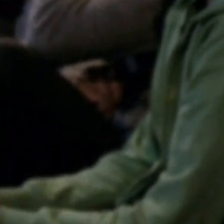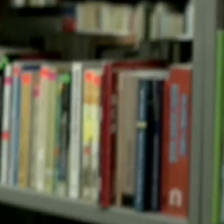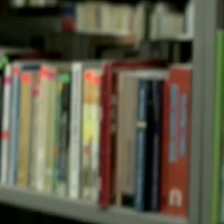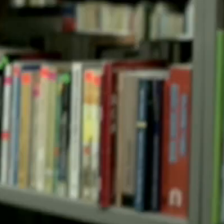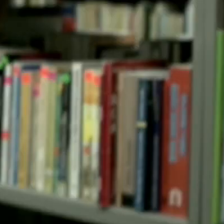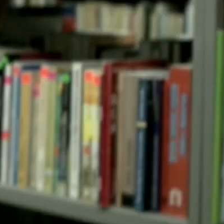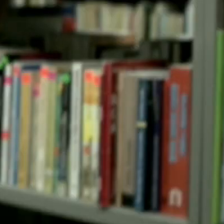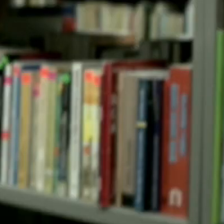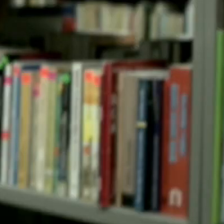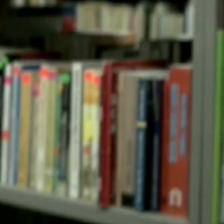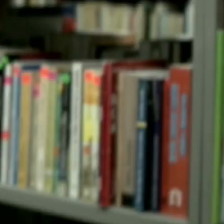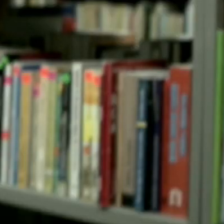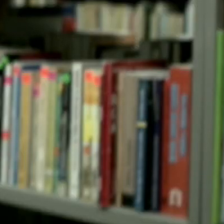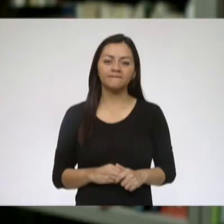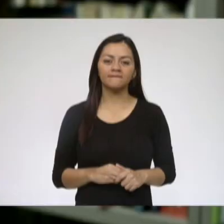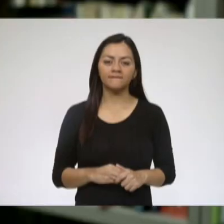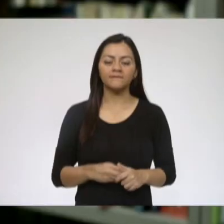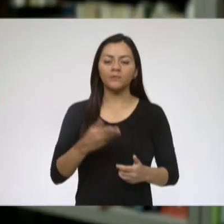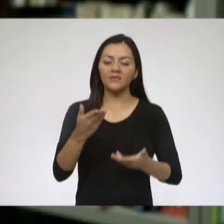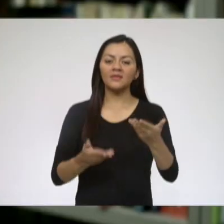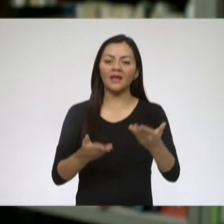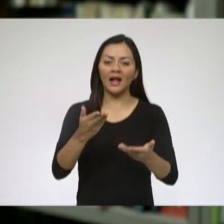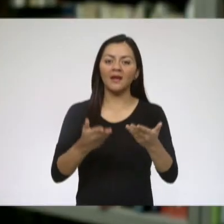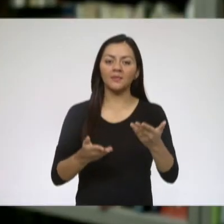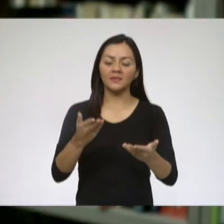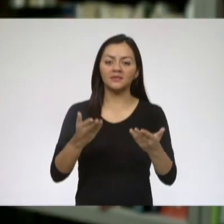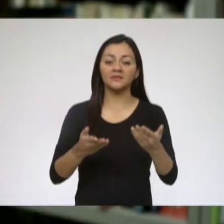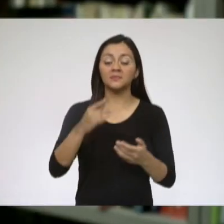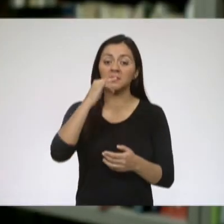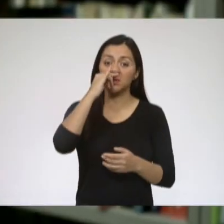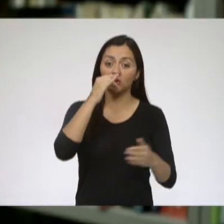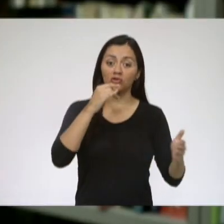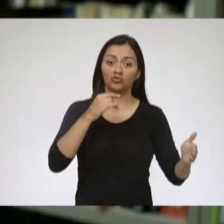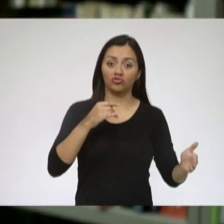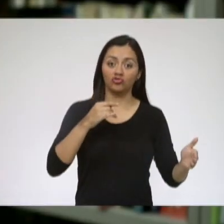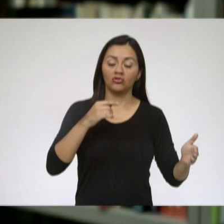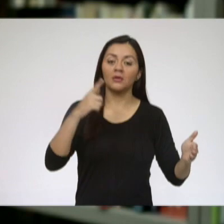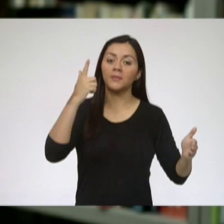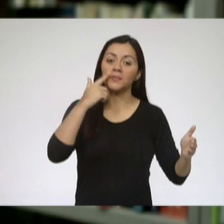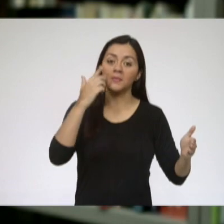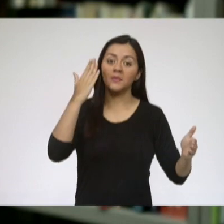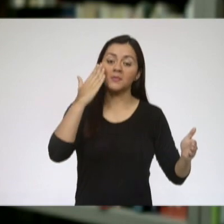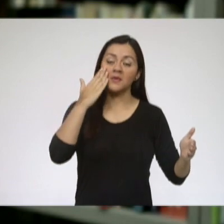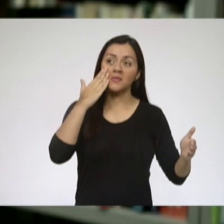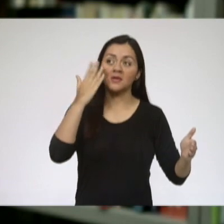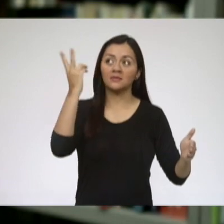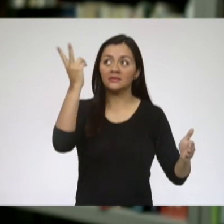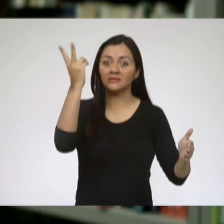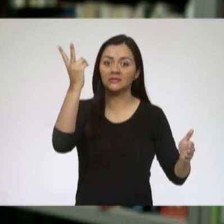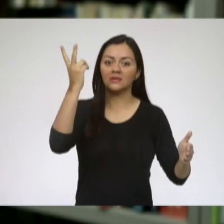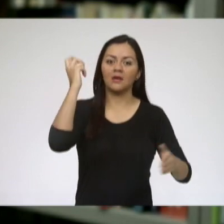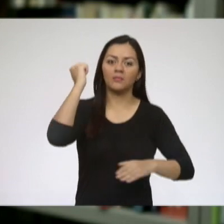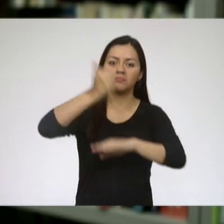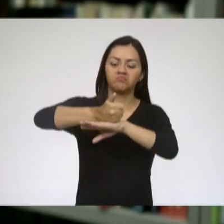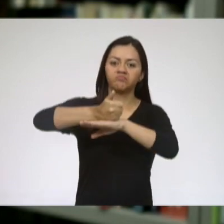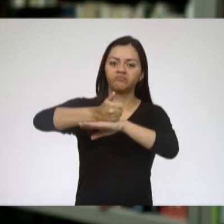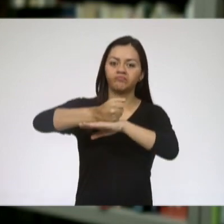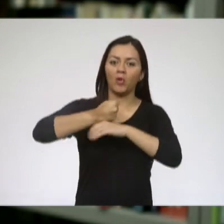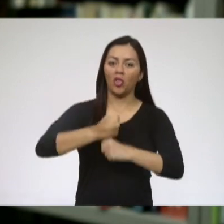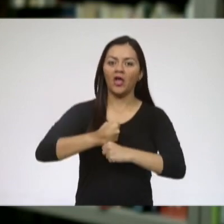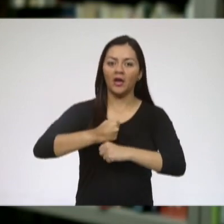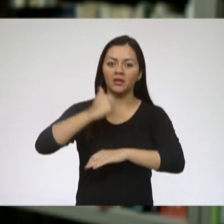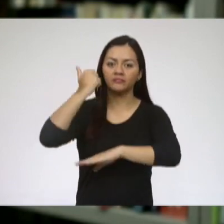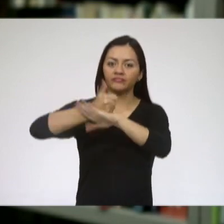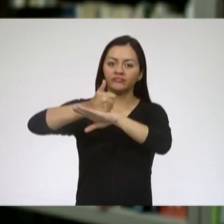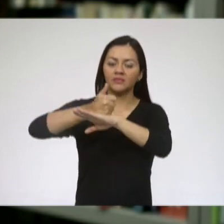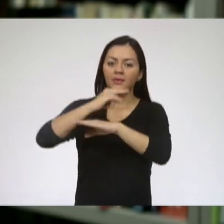Tal vez cuando somos niños, por las decisiones de nuestros padres, existe una relación de poder evidente y nosotros